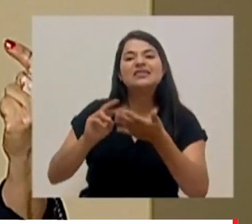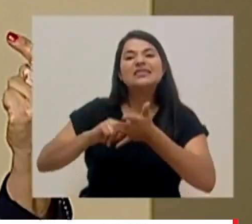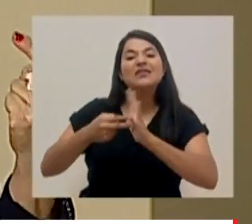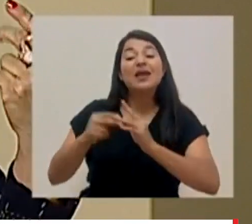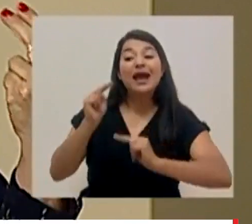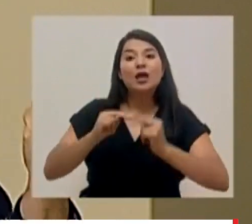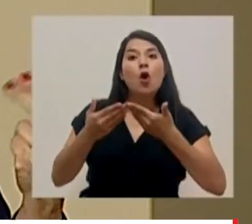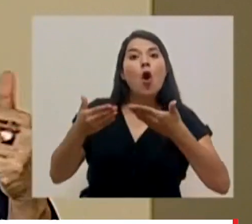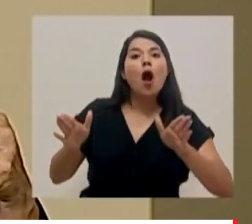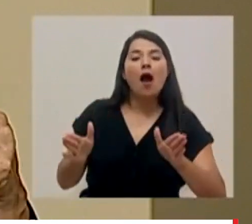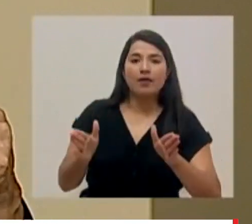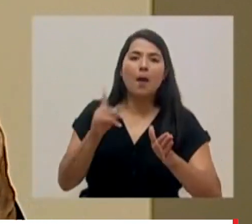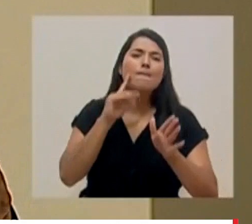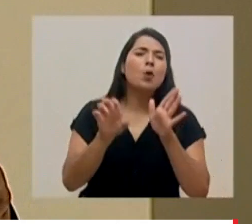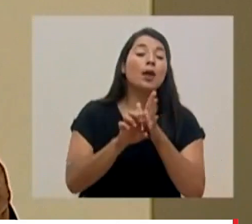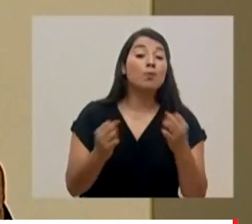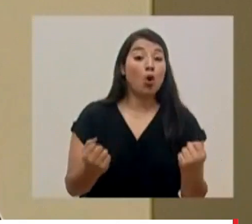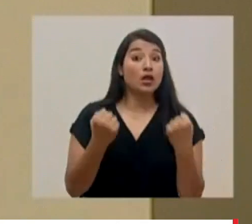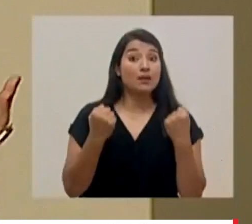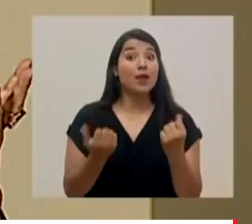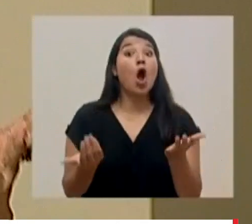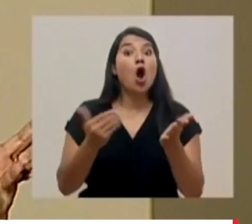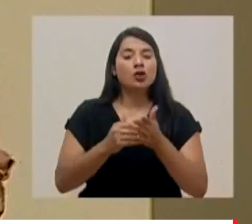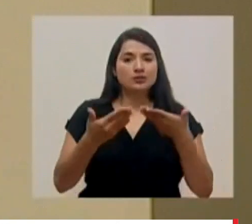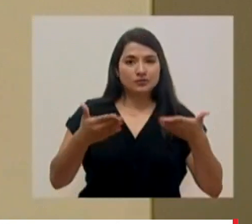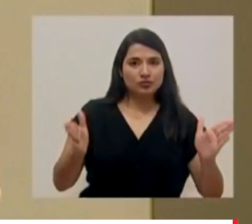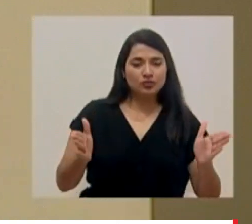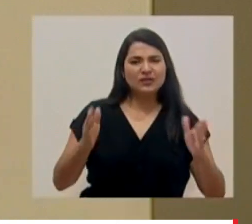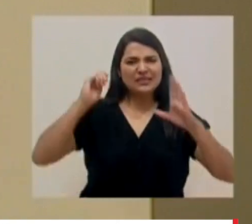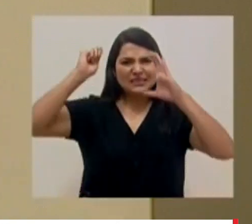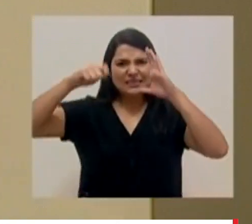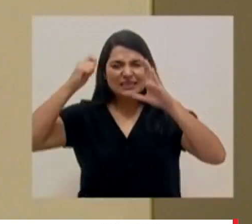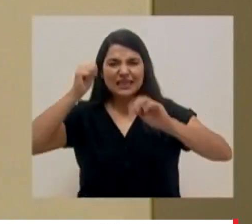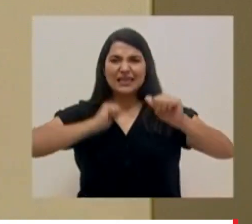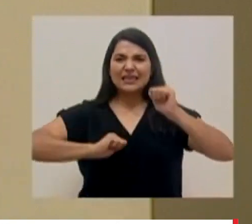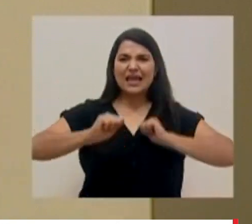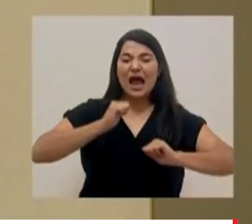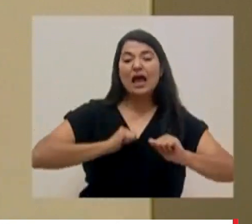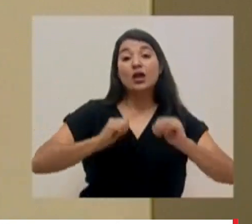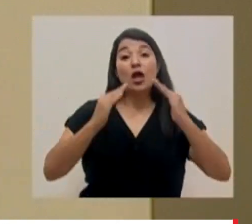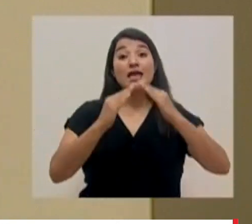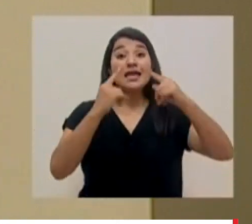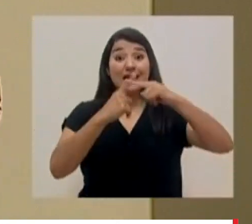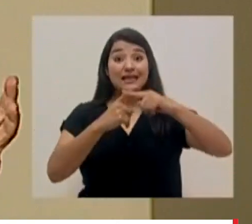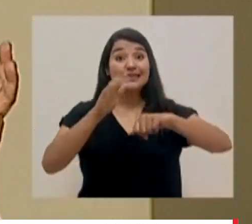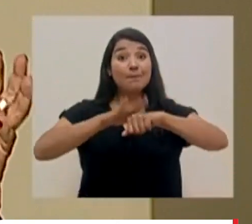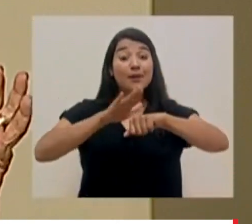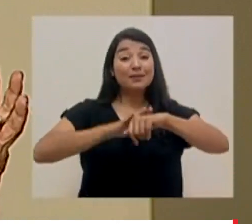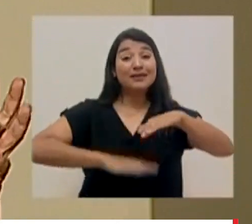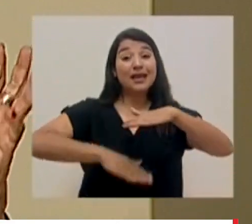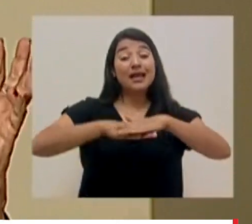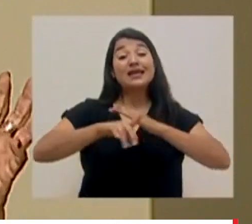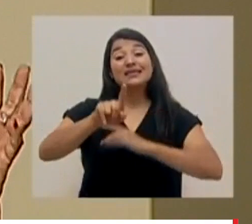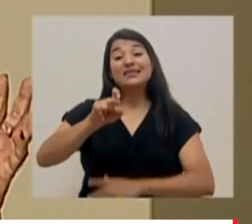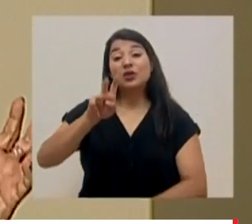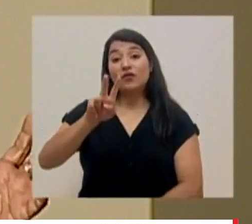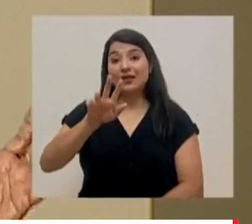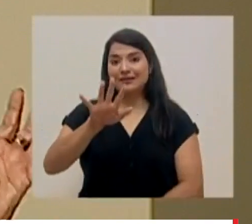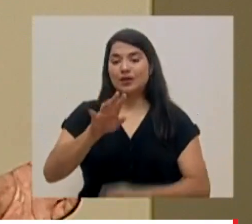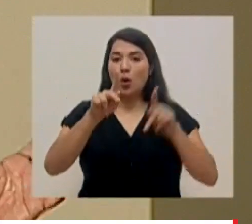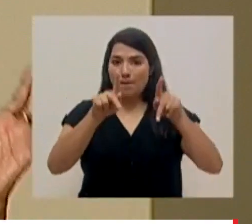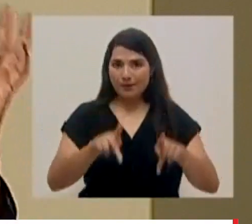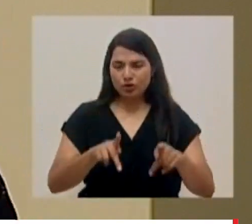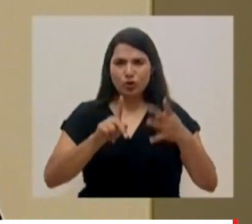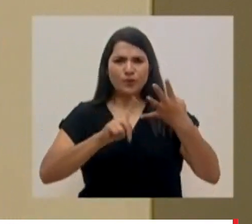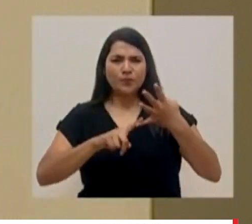de cines y teatros, de iglesias con 125 personas, de centros de eventos,